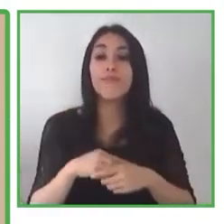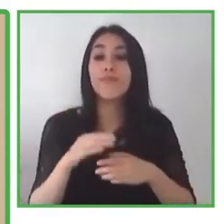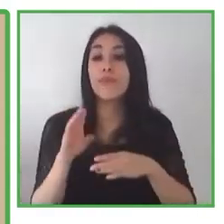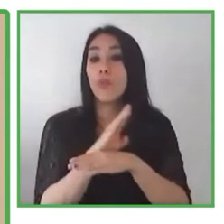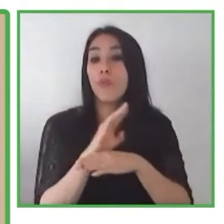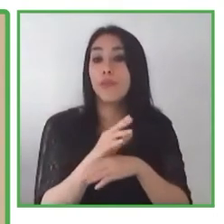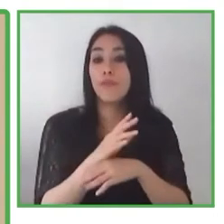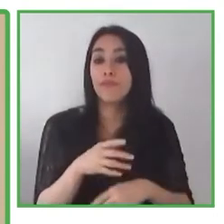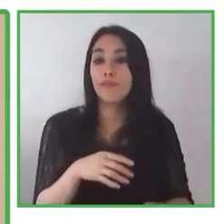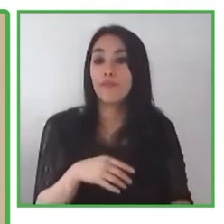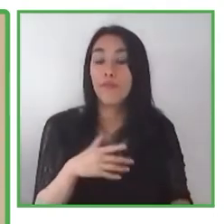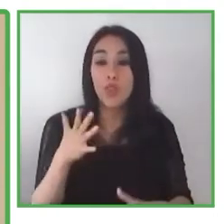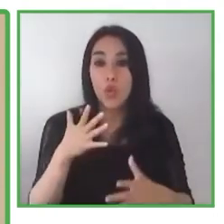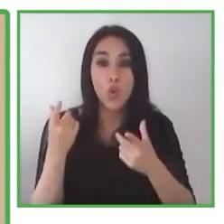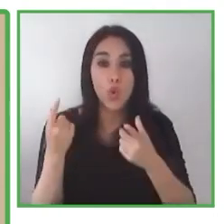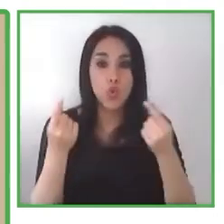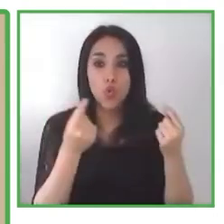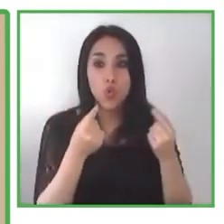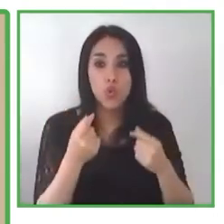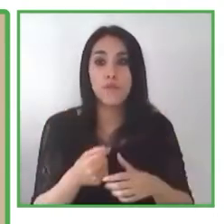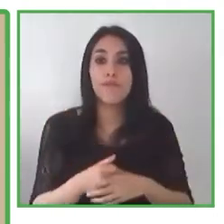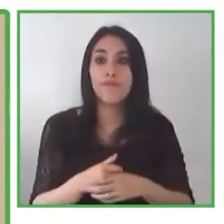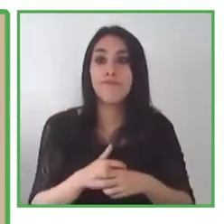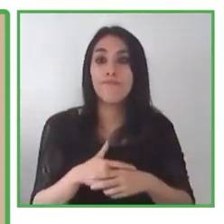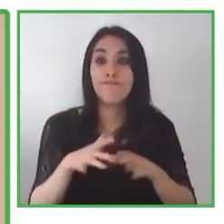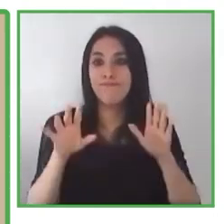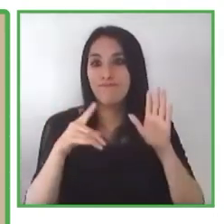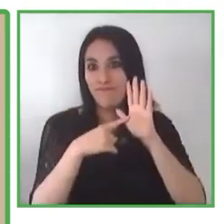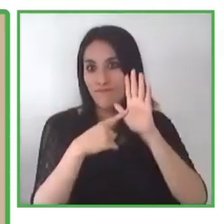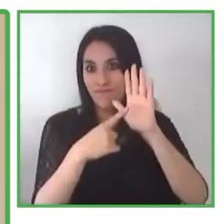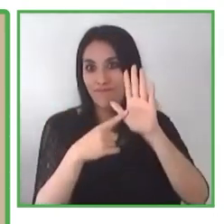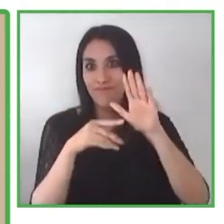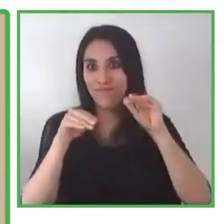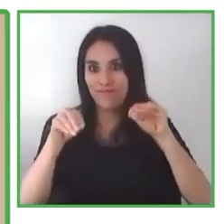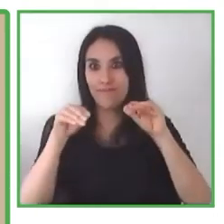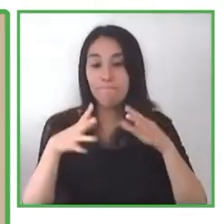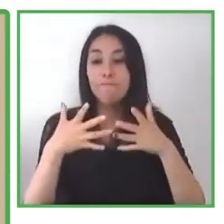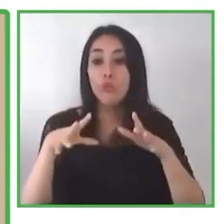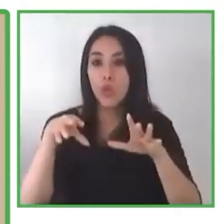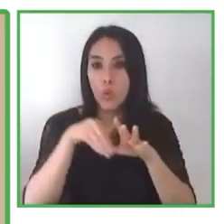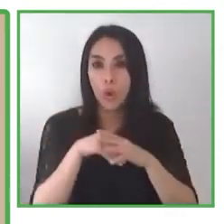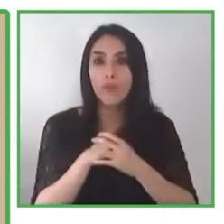empleos, además de la necesidad de crear sistemas educacionales inclusivos.